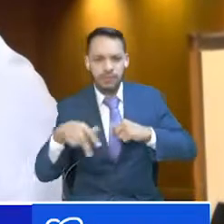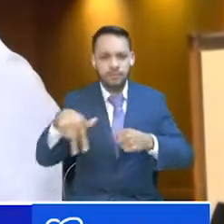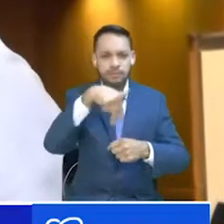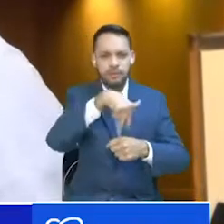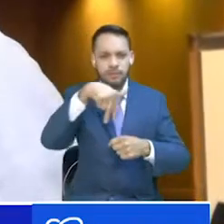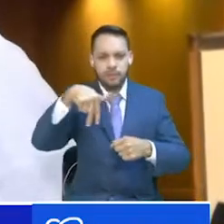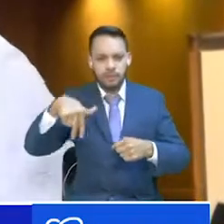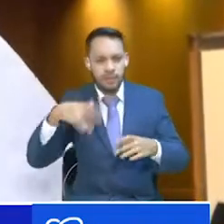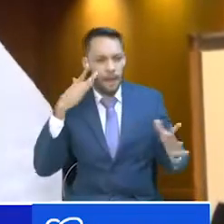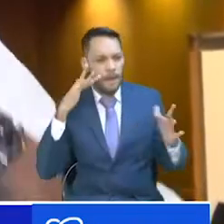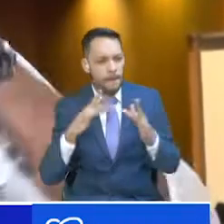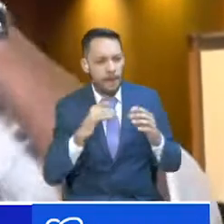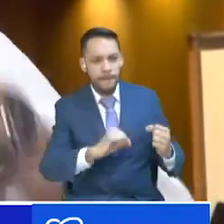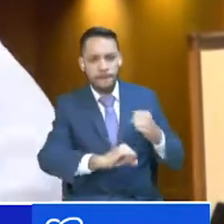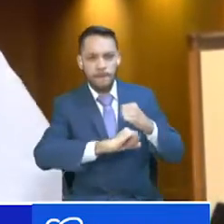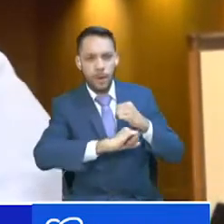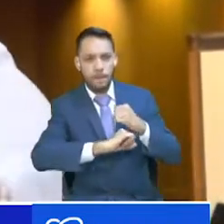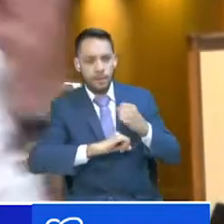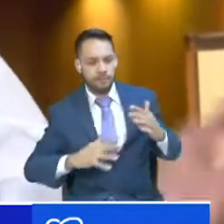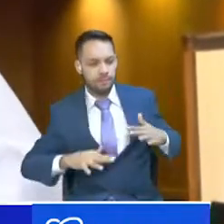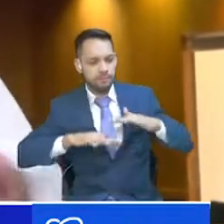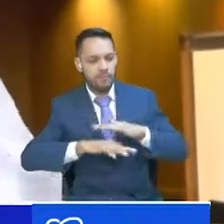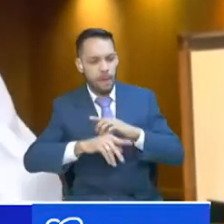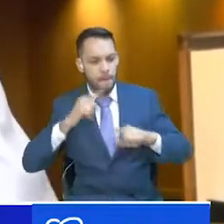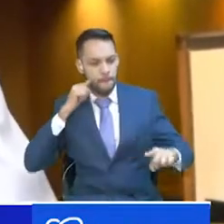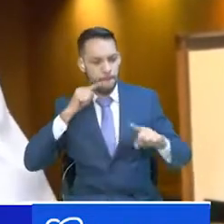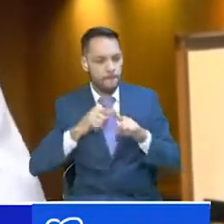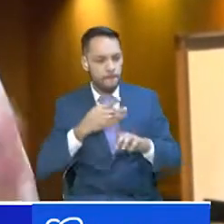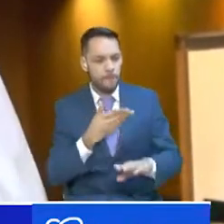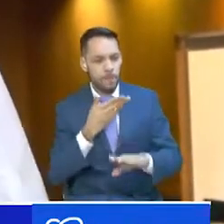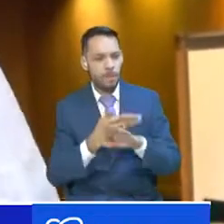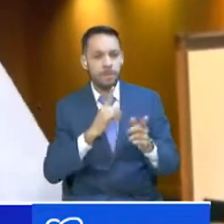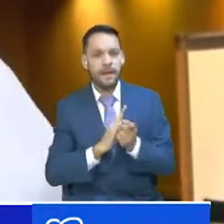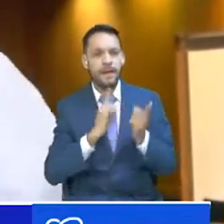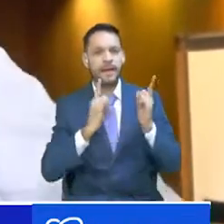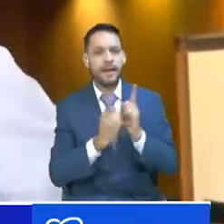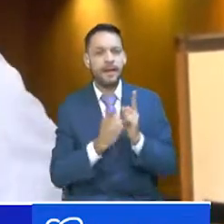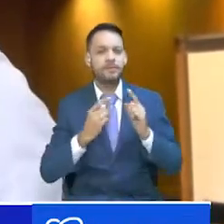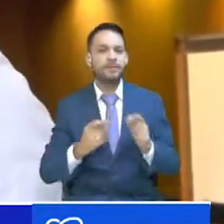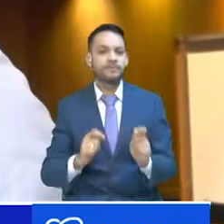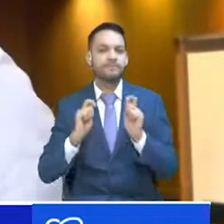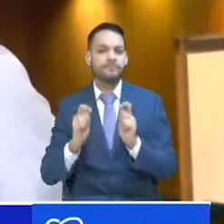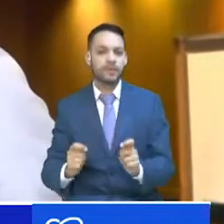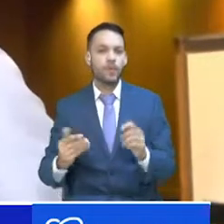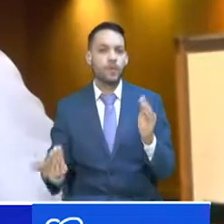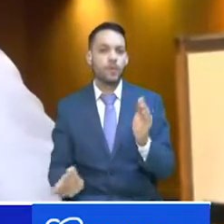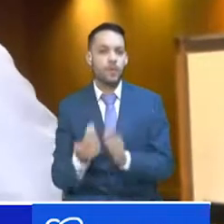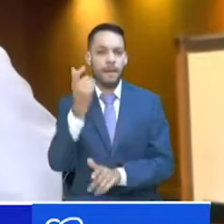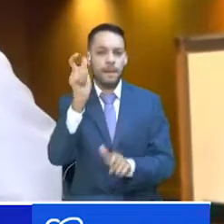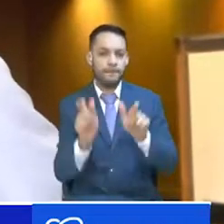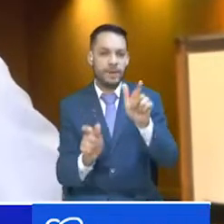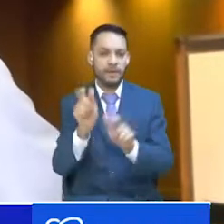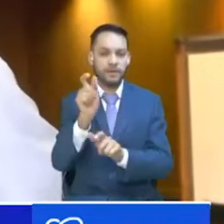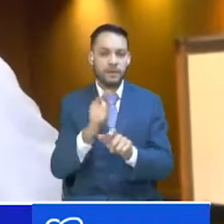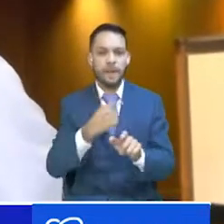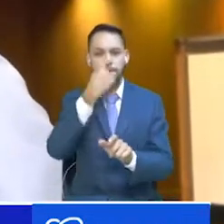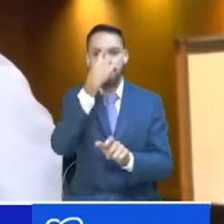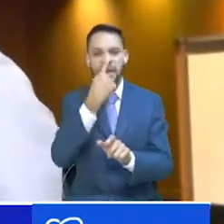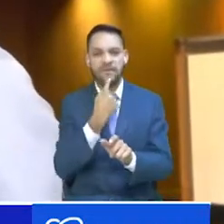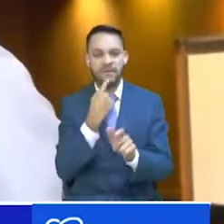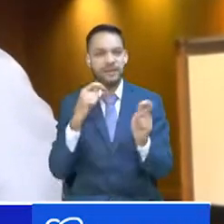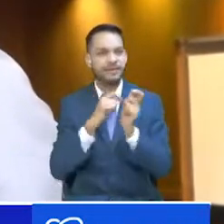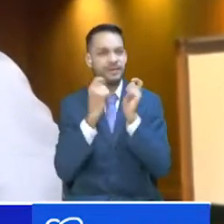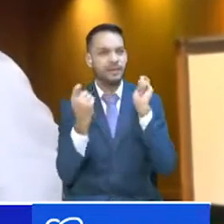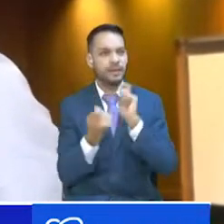creyeron en nuestra causa que el apoyo estaba una renovación en la transformación que quieren gente nueva en el congreso y nosotros no vamos a hacer inferiores a